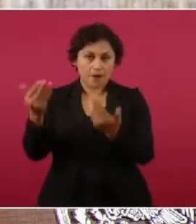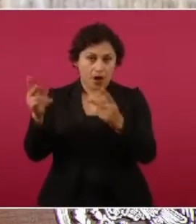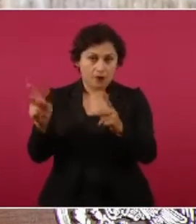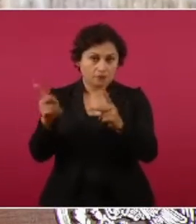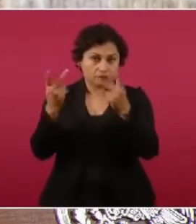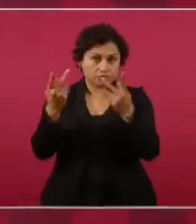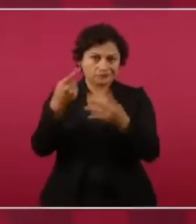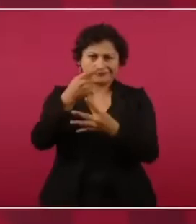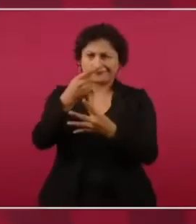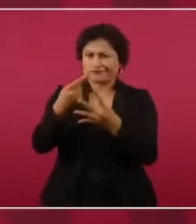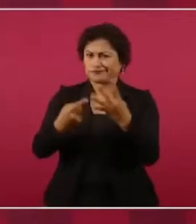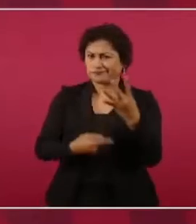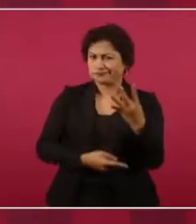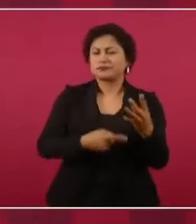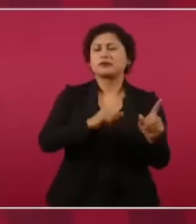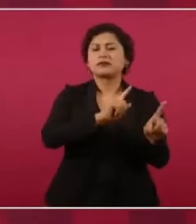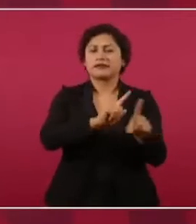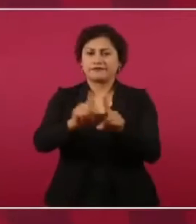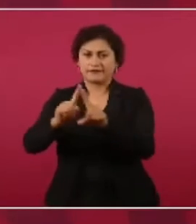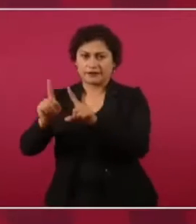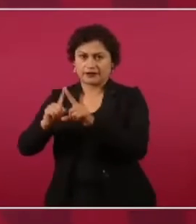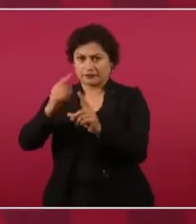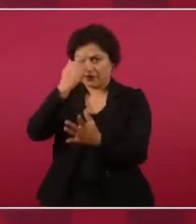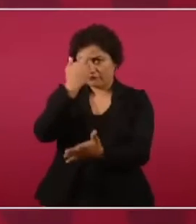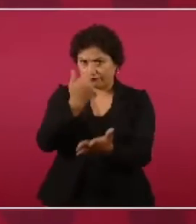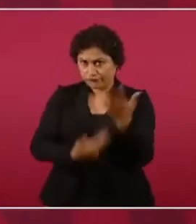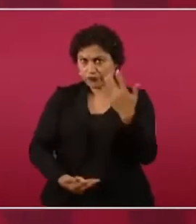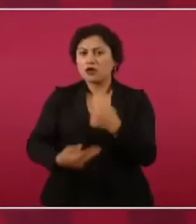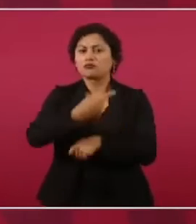todo se está atendiendo